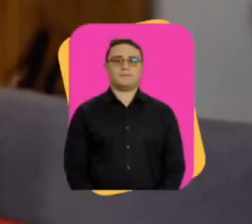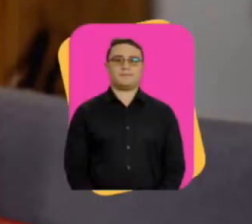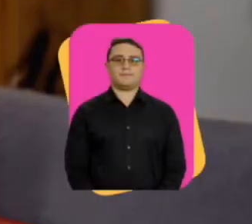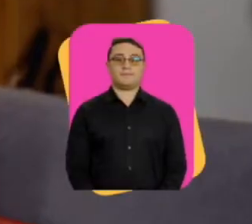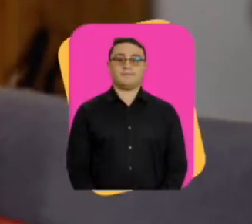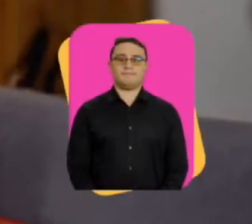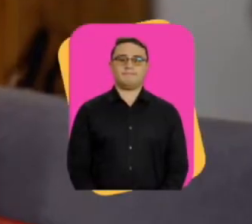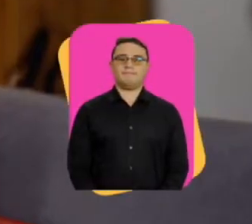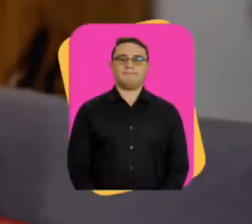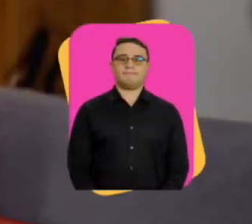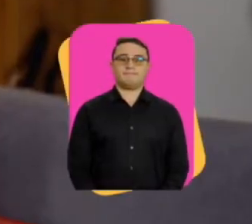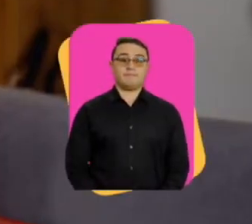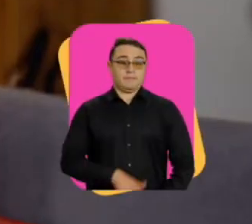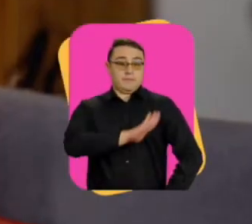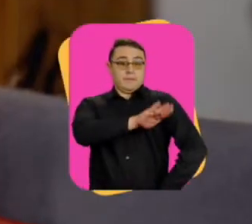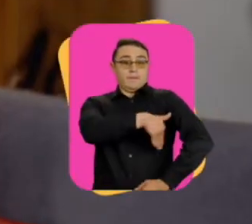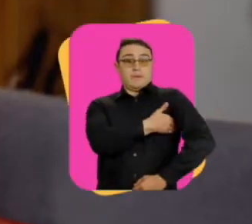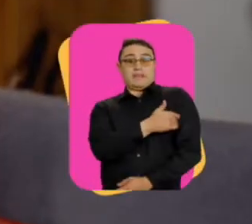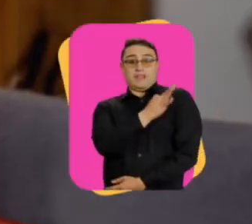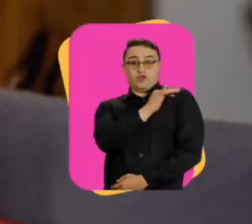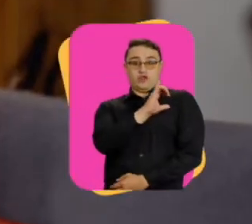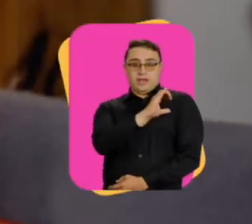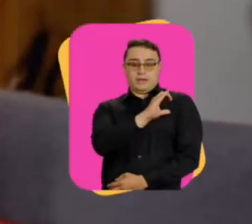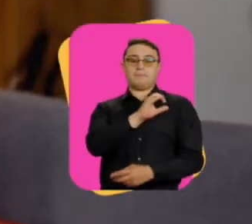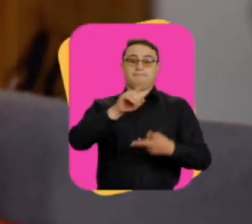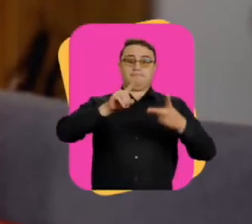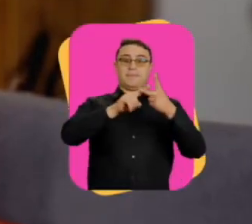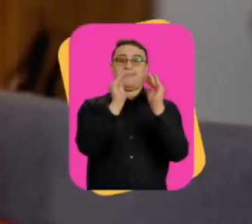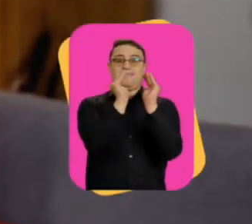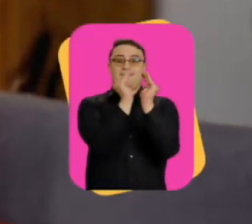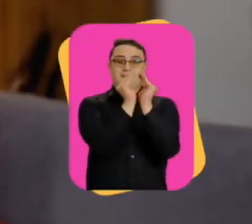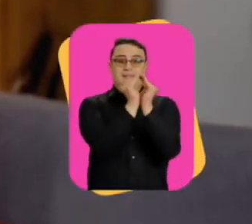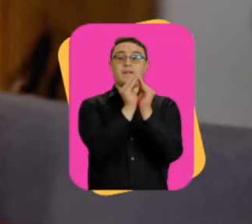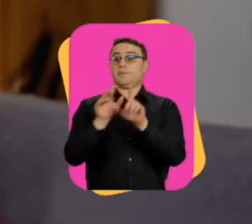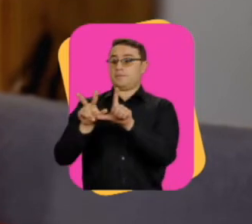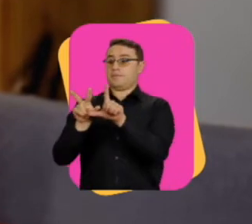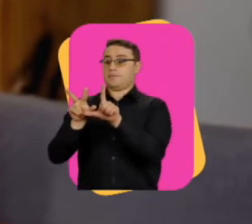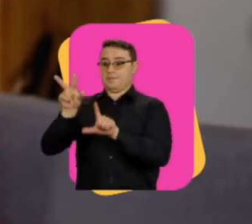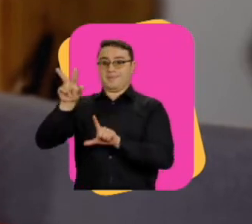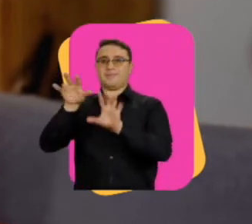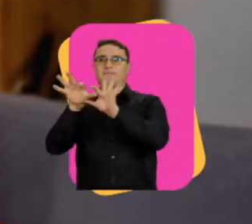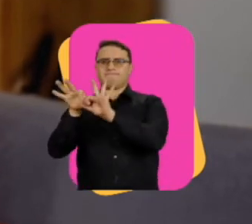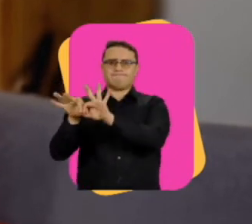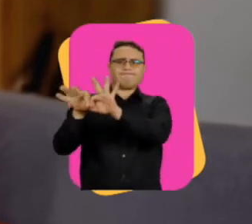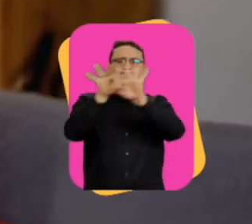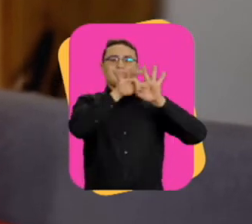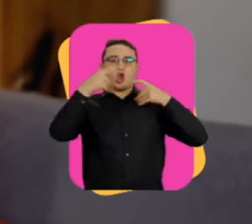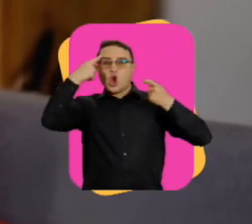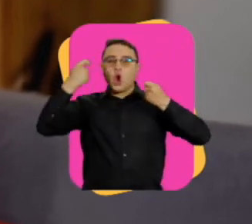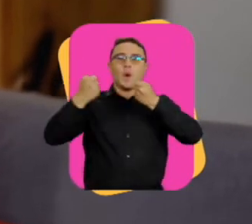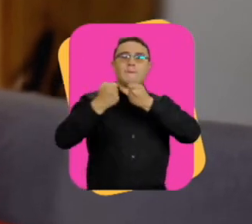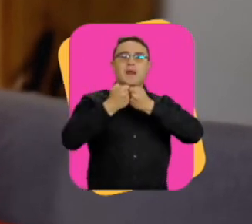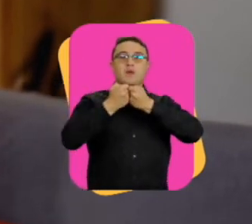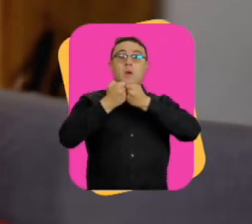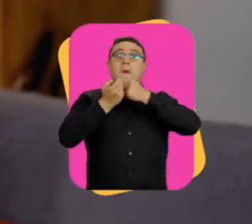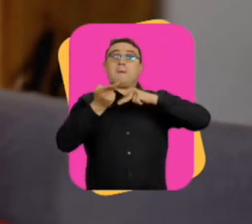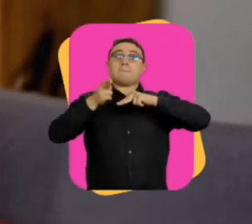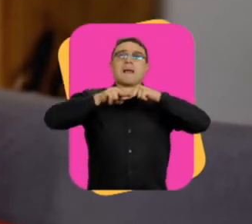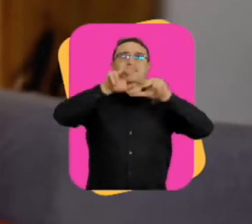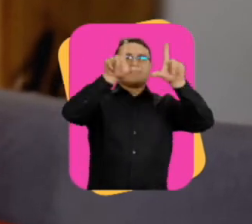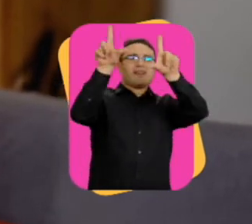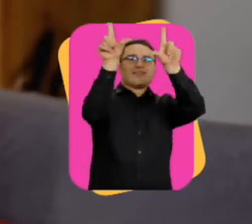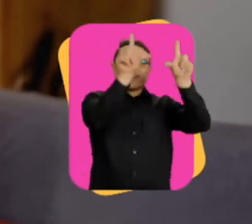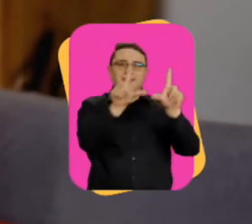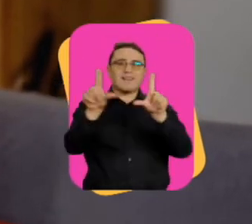Una alianza entre el Ministerio TIC, el ICBF y Canal 13, además de todos los canales regionales de Colombia.